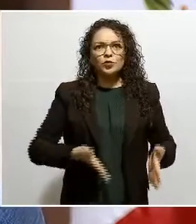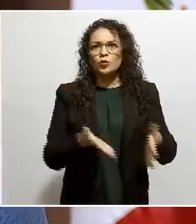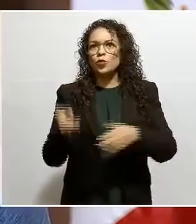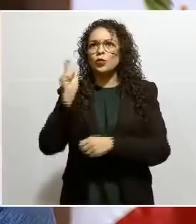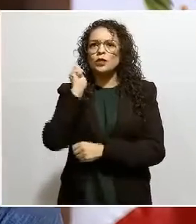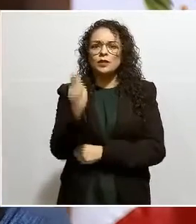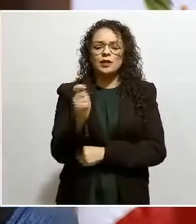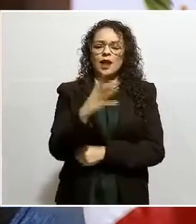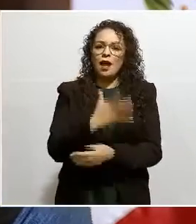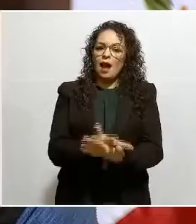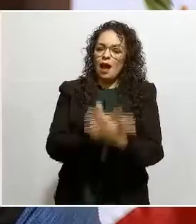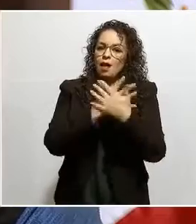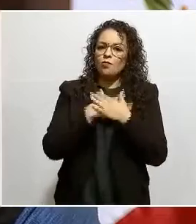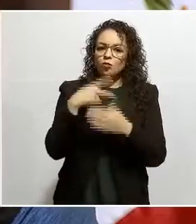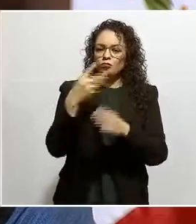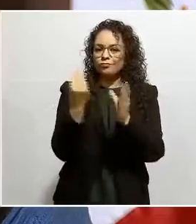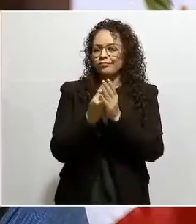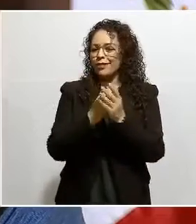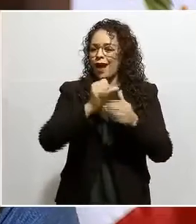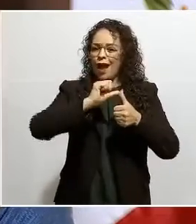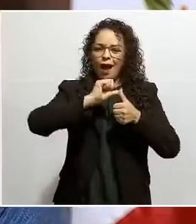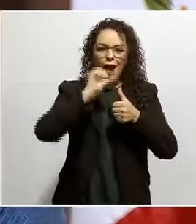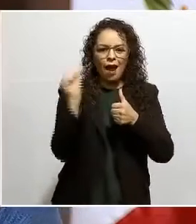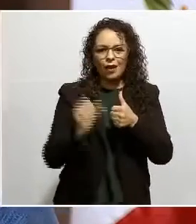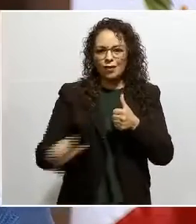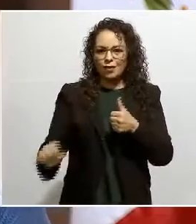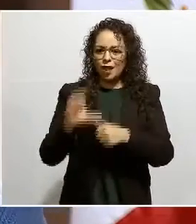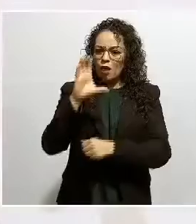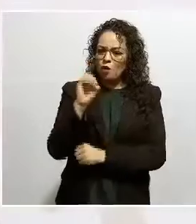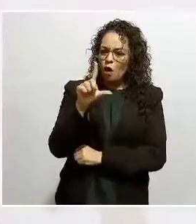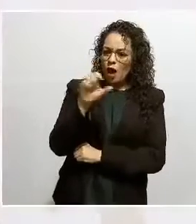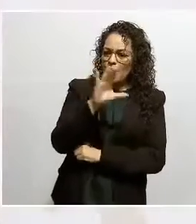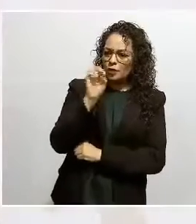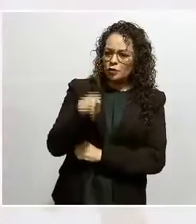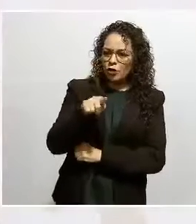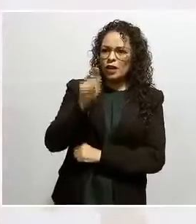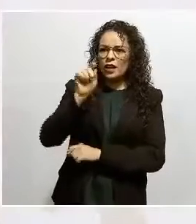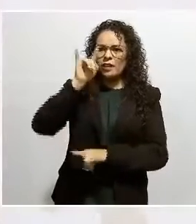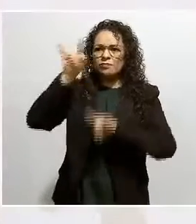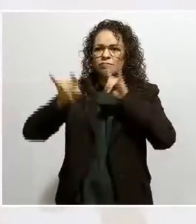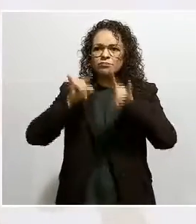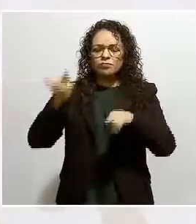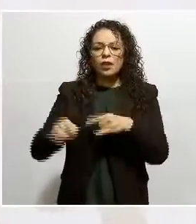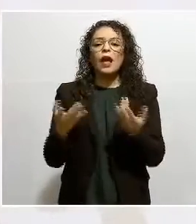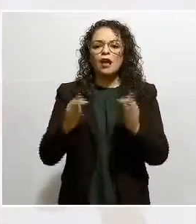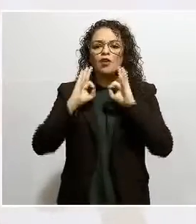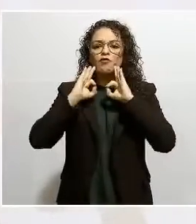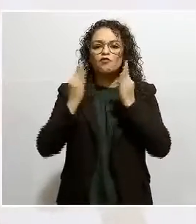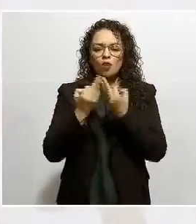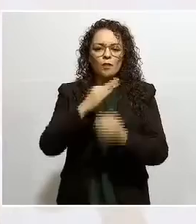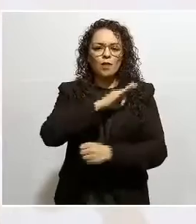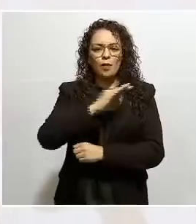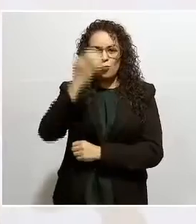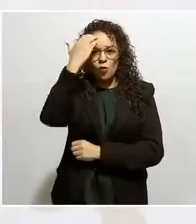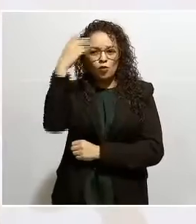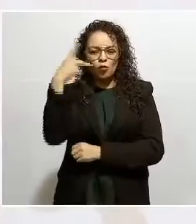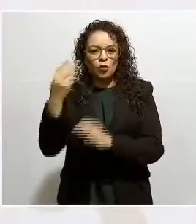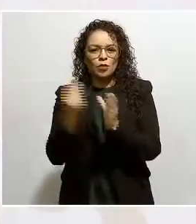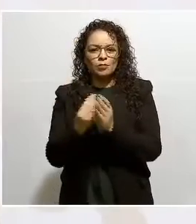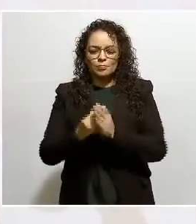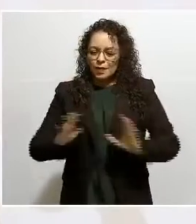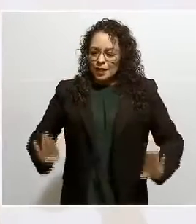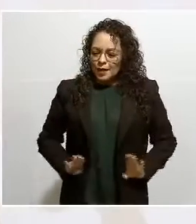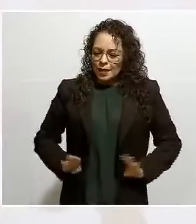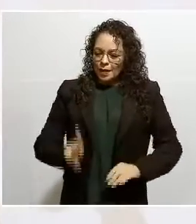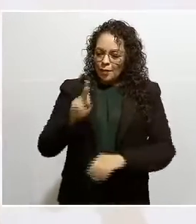al proceso artístico. Esta colección es una gran forma para conocer a Pellicer. Se refleja en ella, como ya